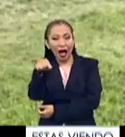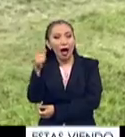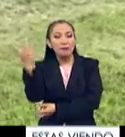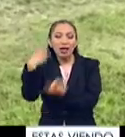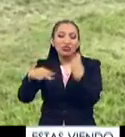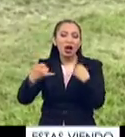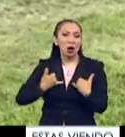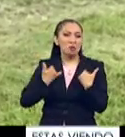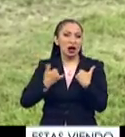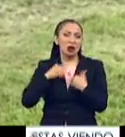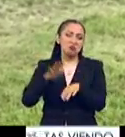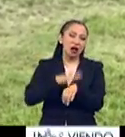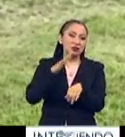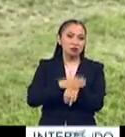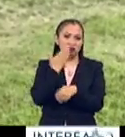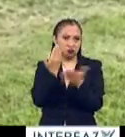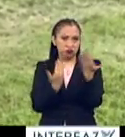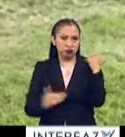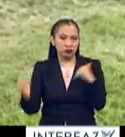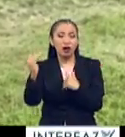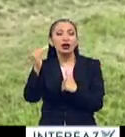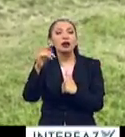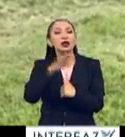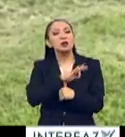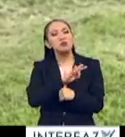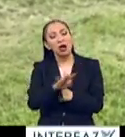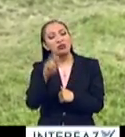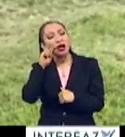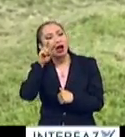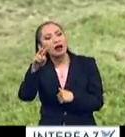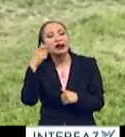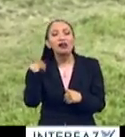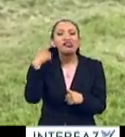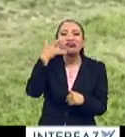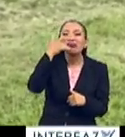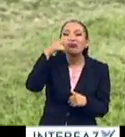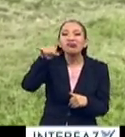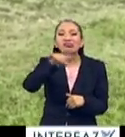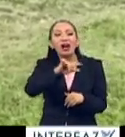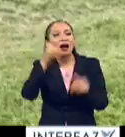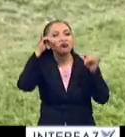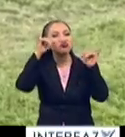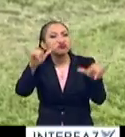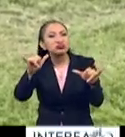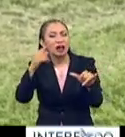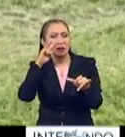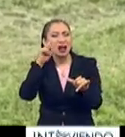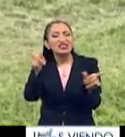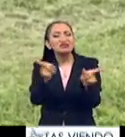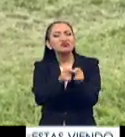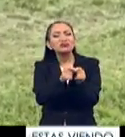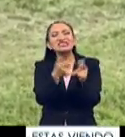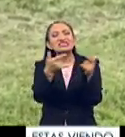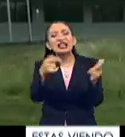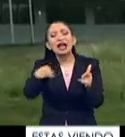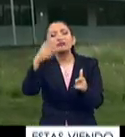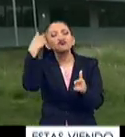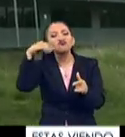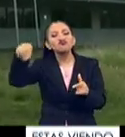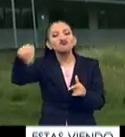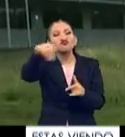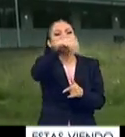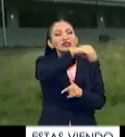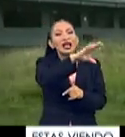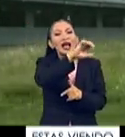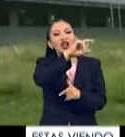vienen chicos con promedios destacados y también pueden pues explorar las artes de la ganadería. Vamos a ver un poco del pequeño recorrido que